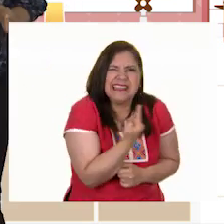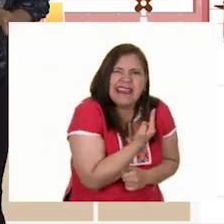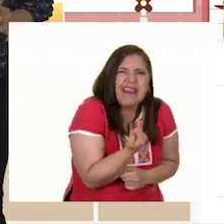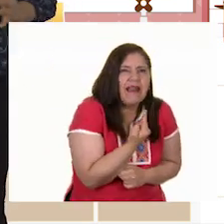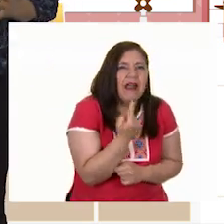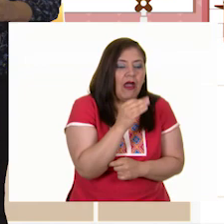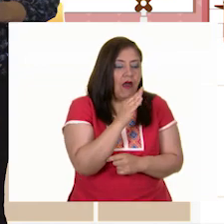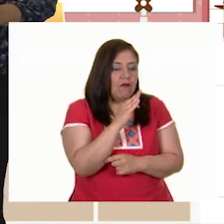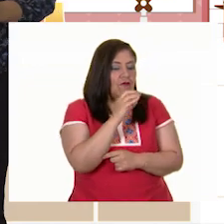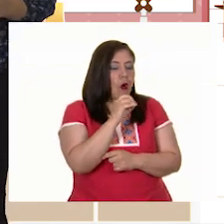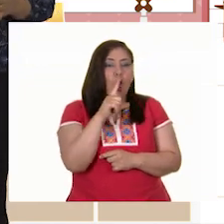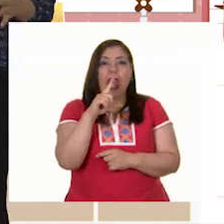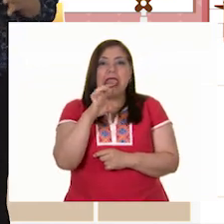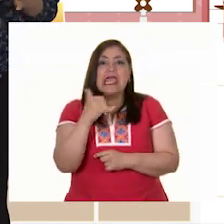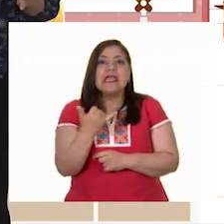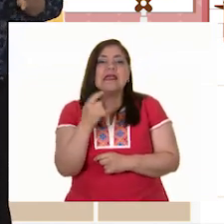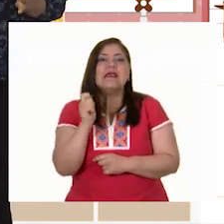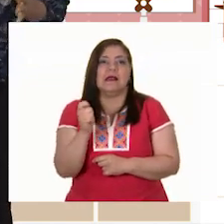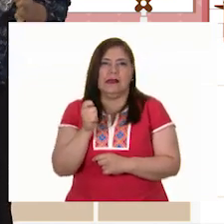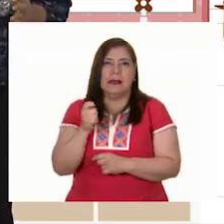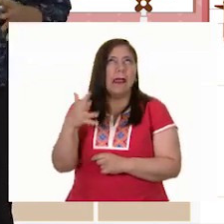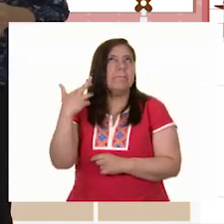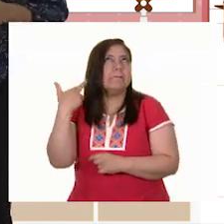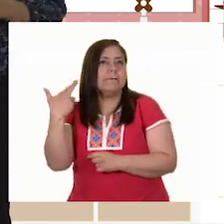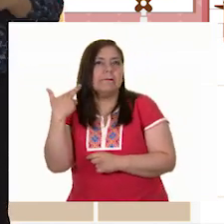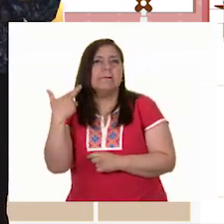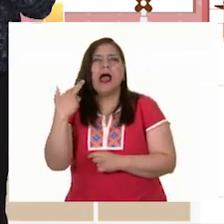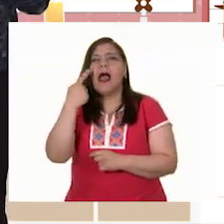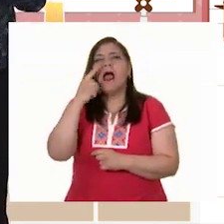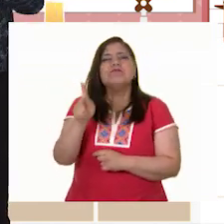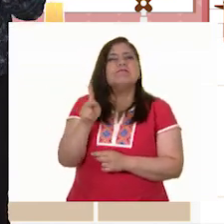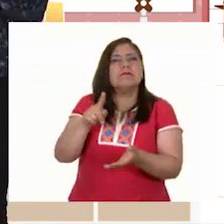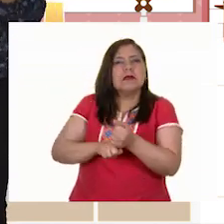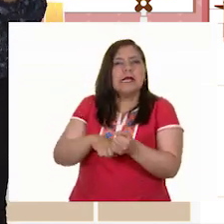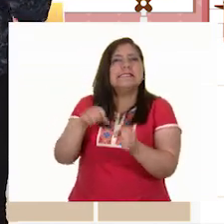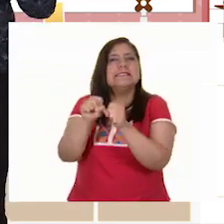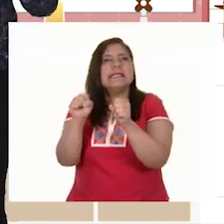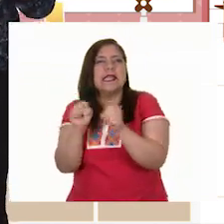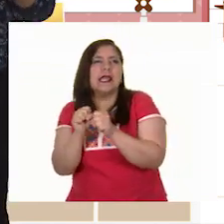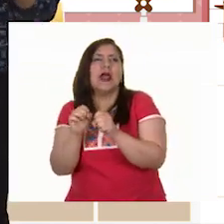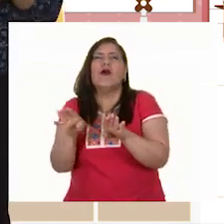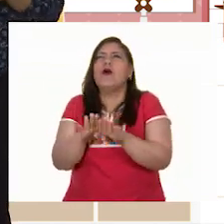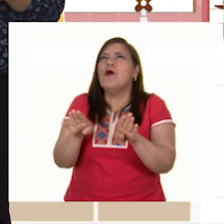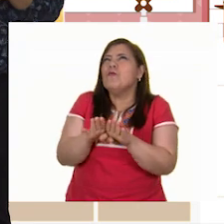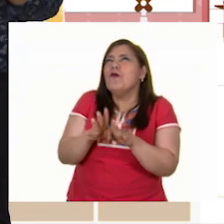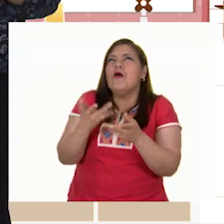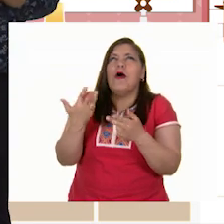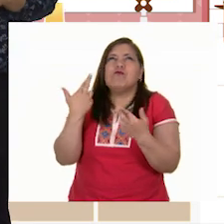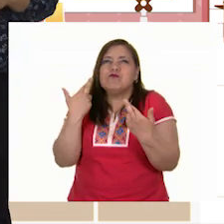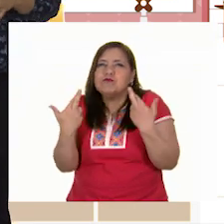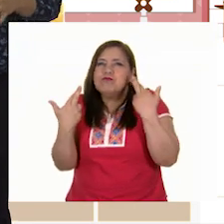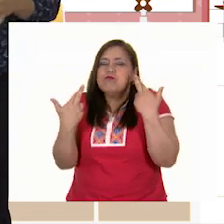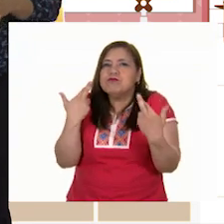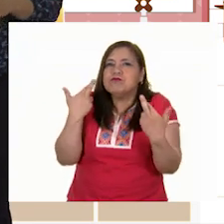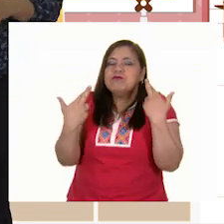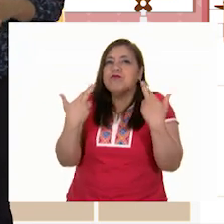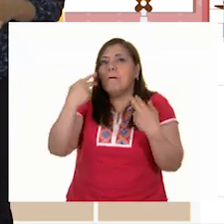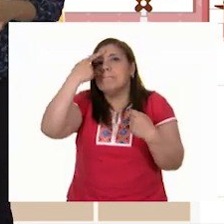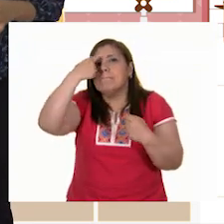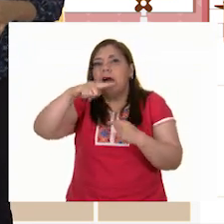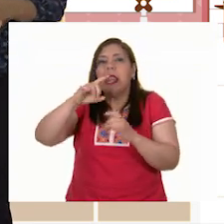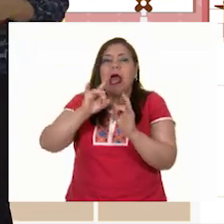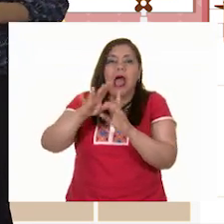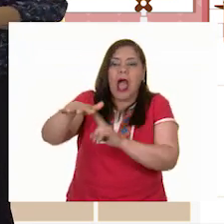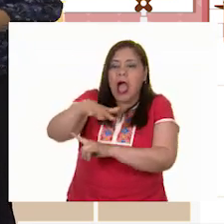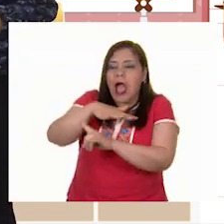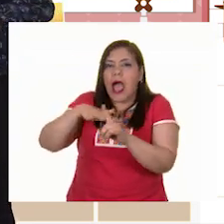Efecto Foley, o también se le puede llamar efectos de sala. Son estos pequeños efectos que recrean el sonido de una